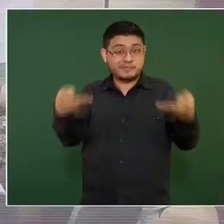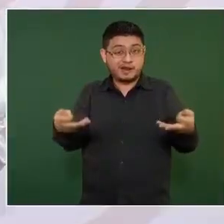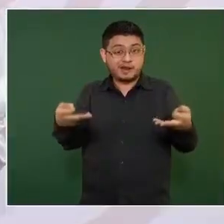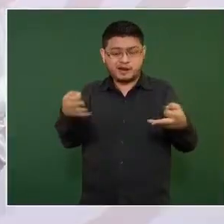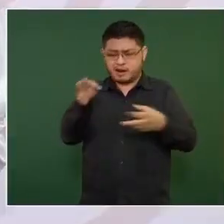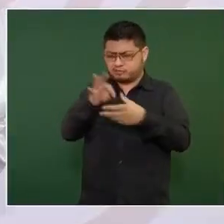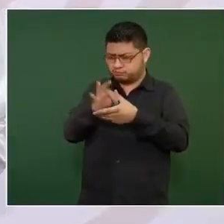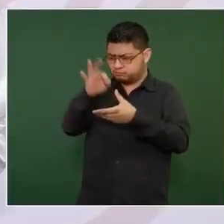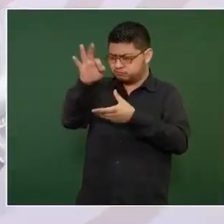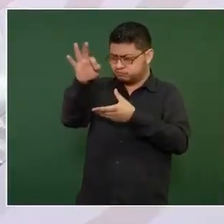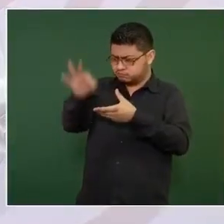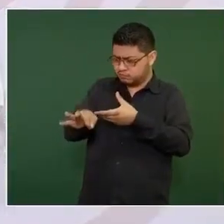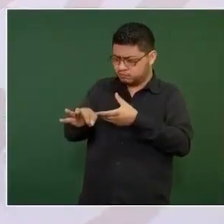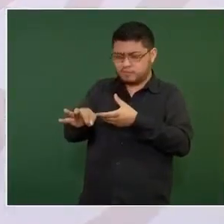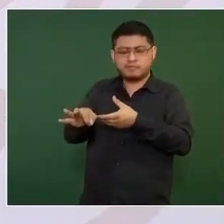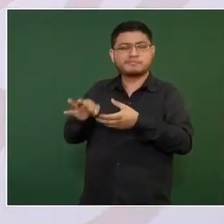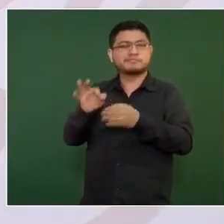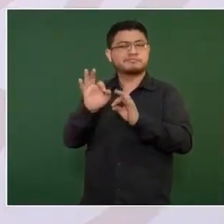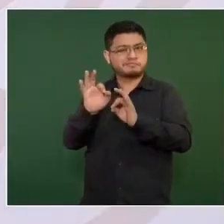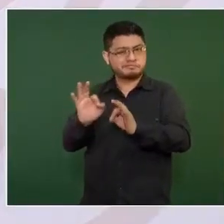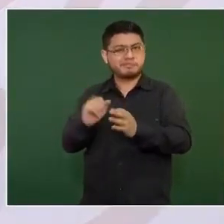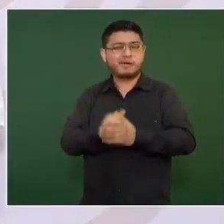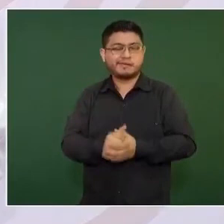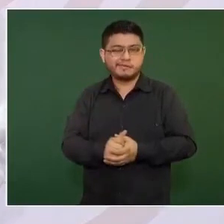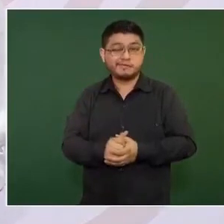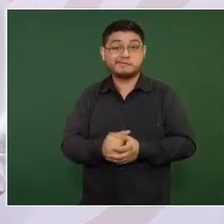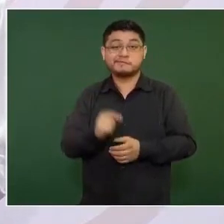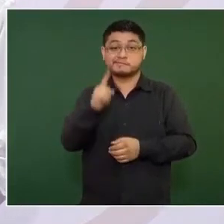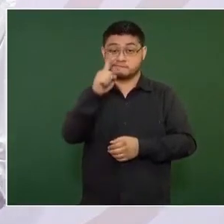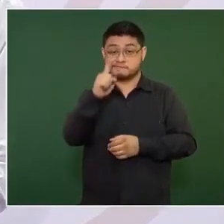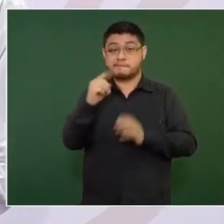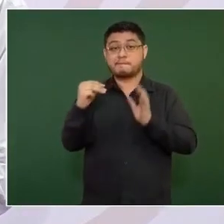sembradas con